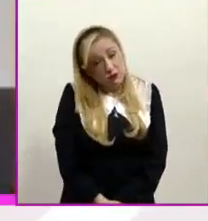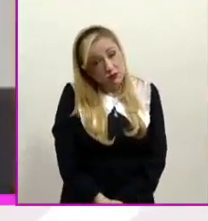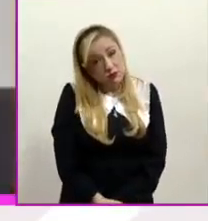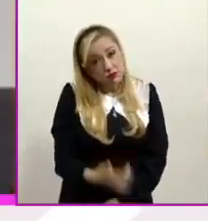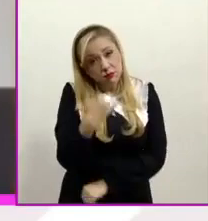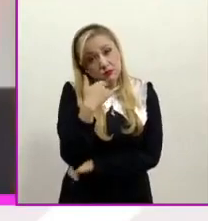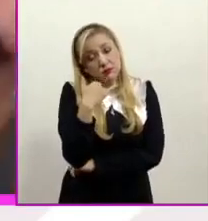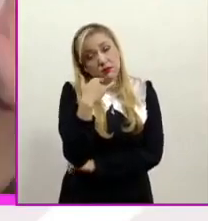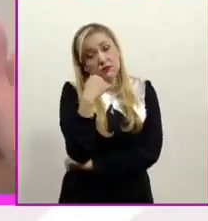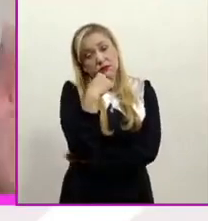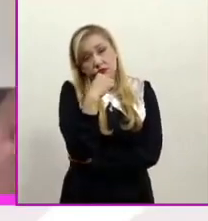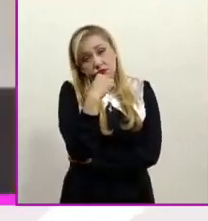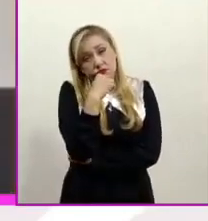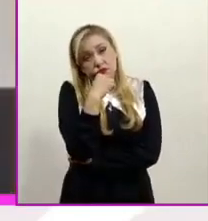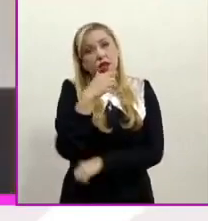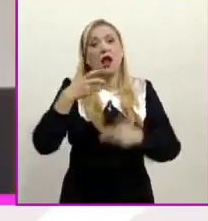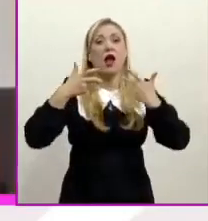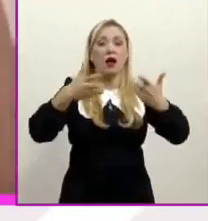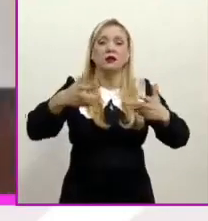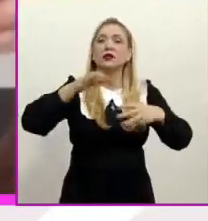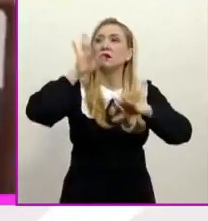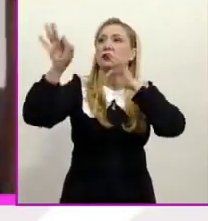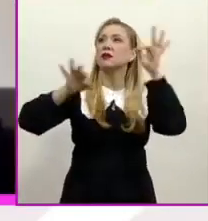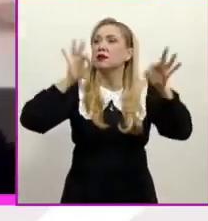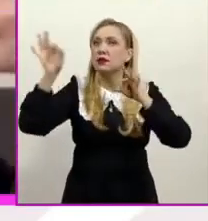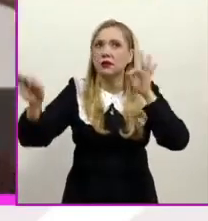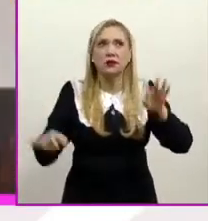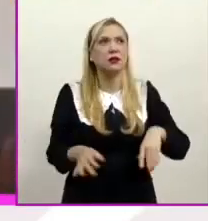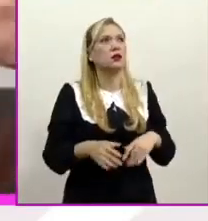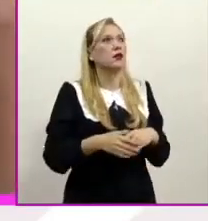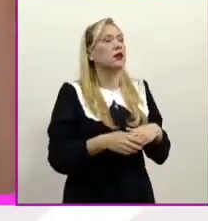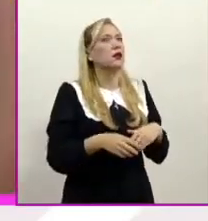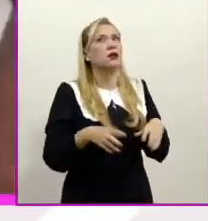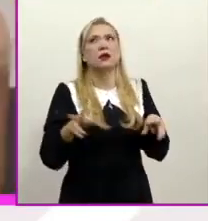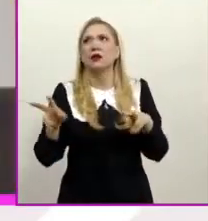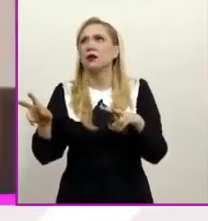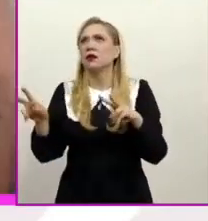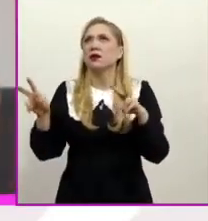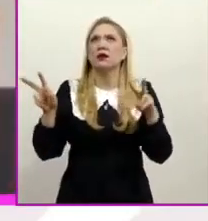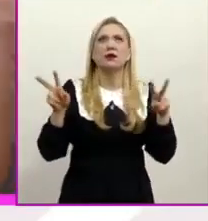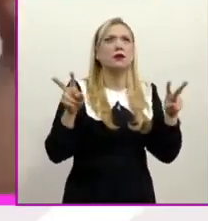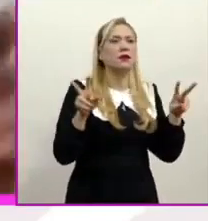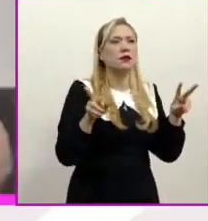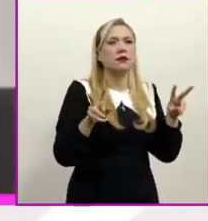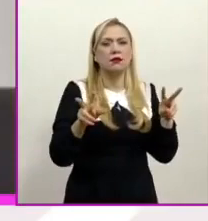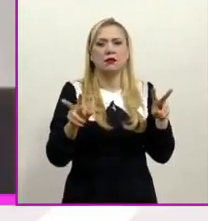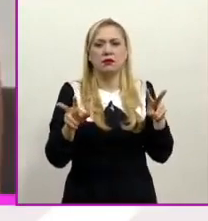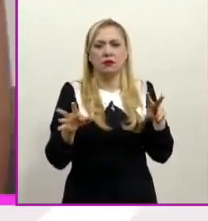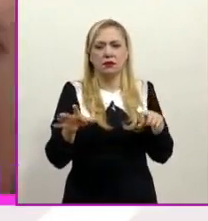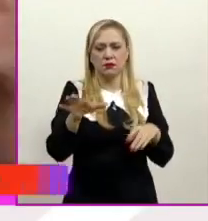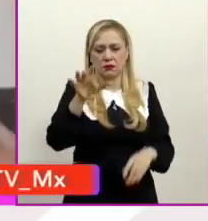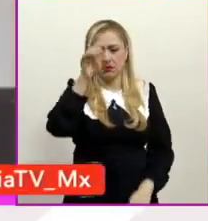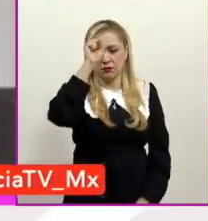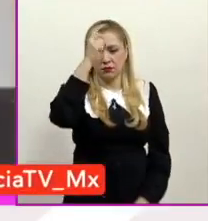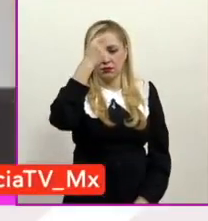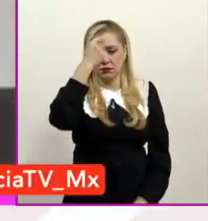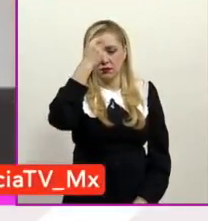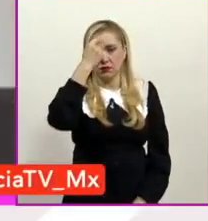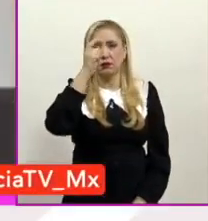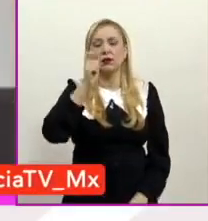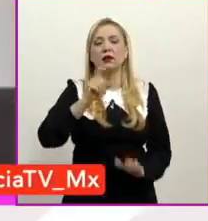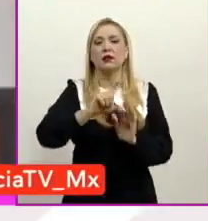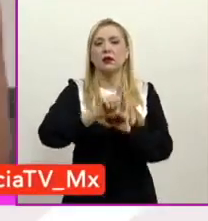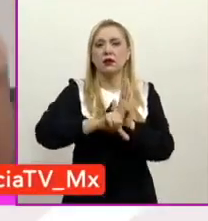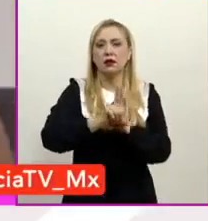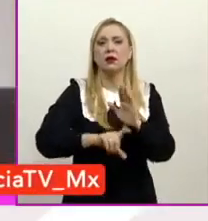desde todos los anuncios que hay en la calle hasta toda la información que tú constantemente estás recibiendo a través de las redes sociales, a